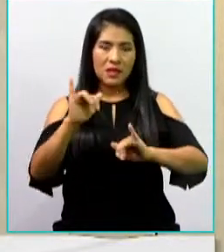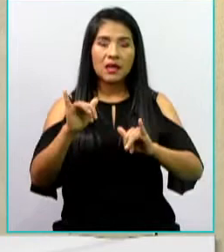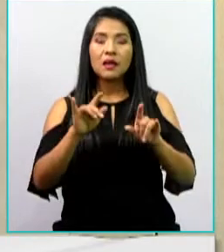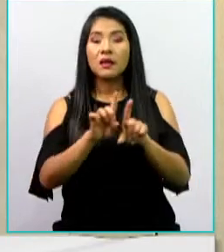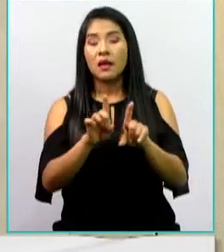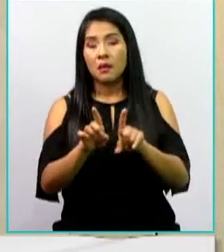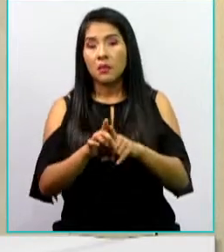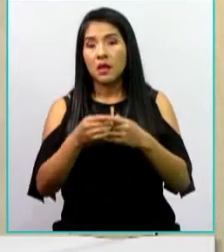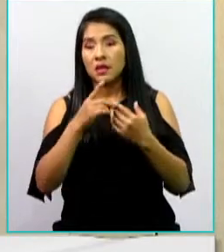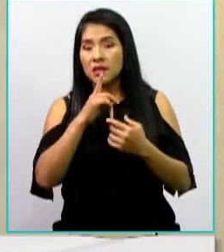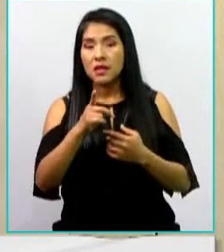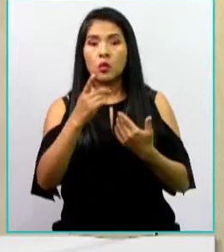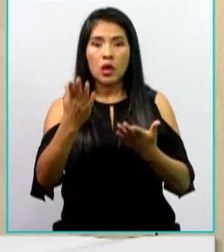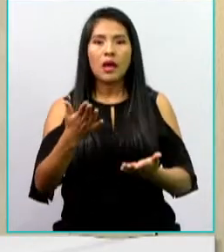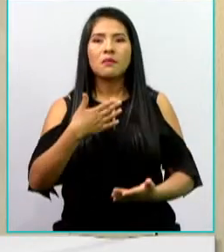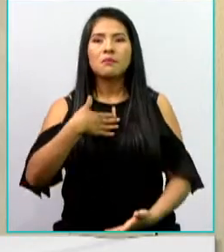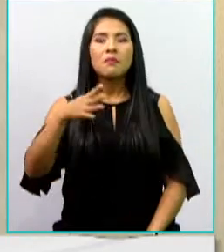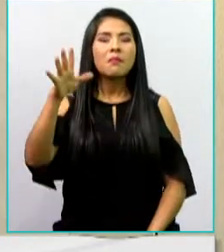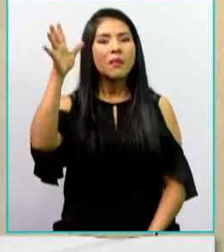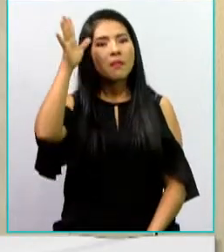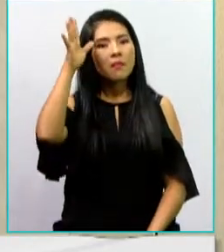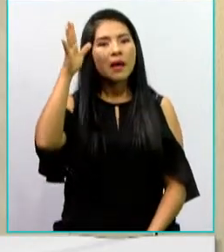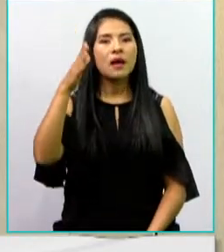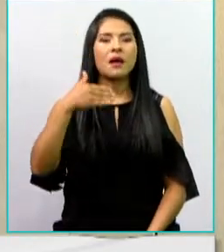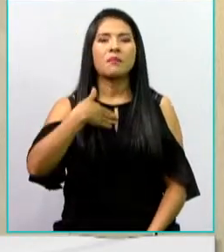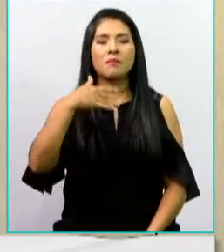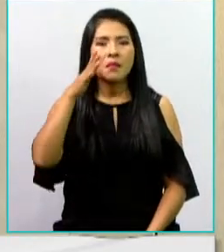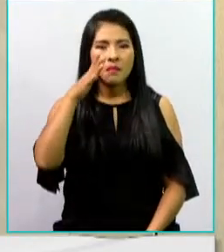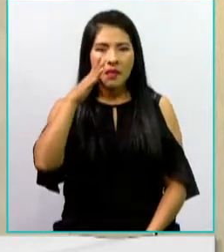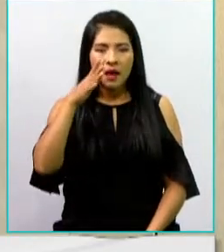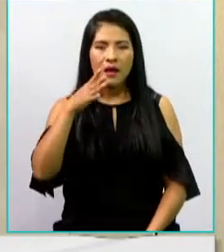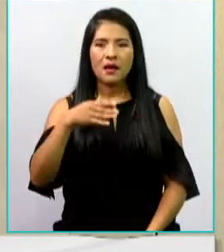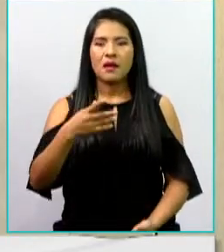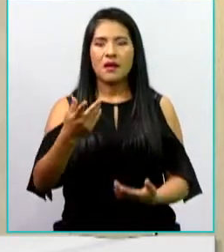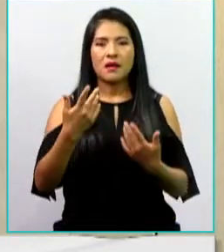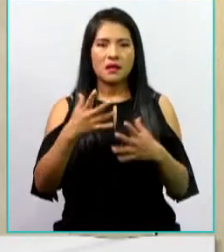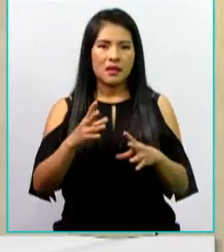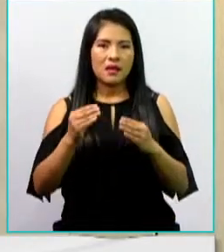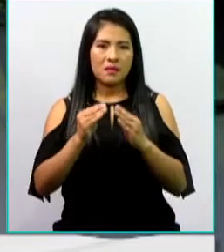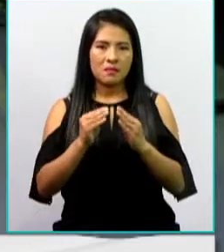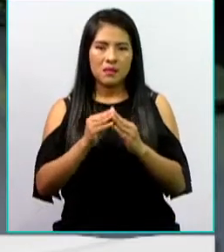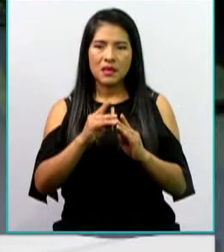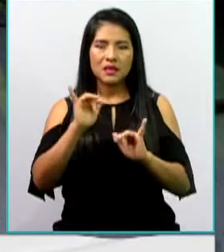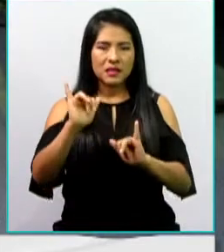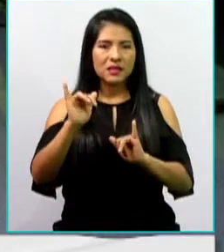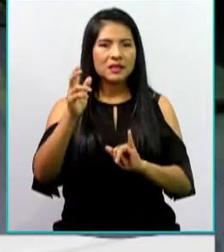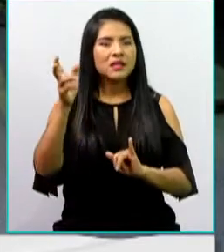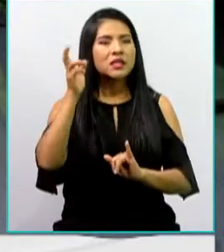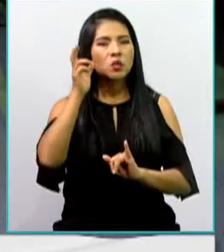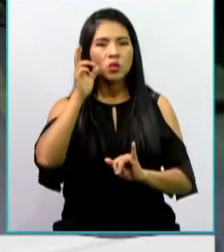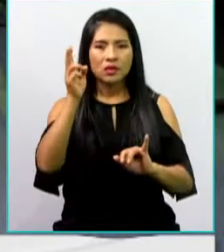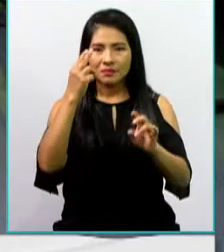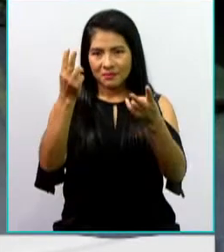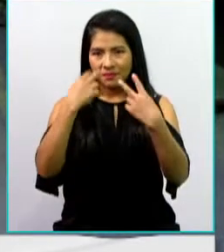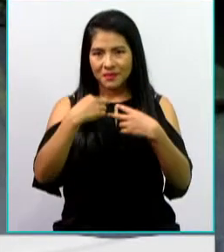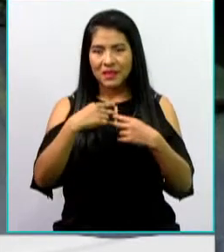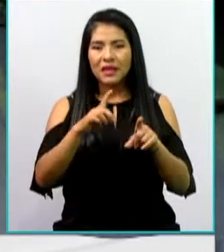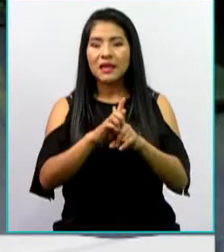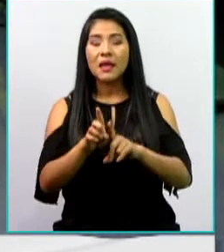también escuchándome mis papás, mi papá Clemente Calizaya, mi mamá Marcelina Mamani y mis